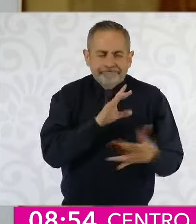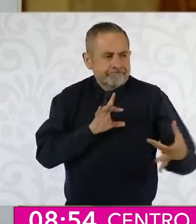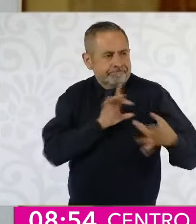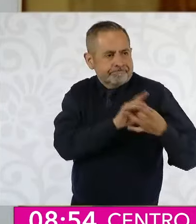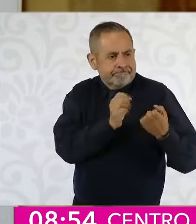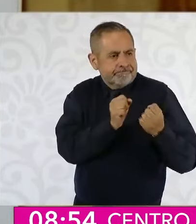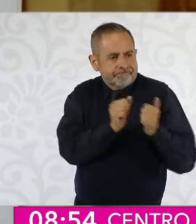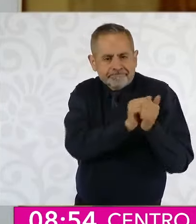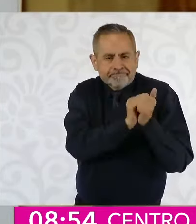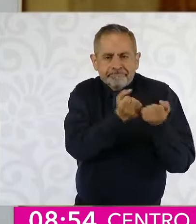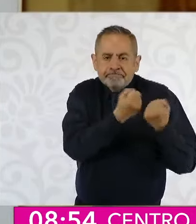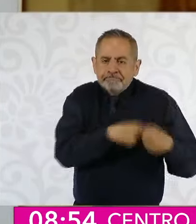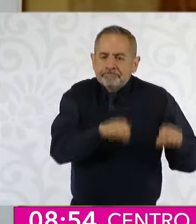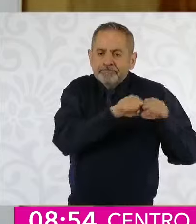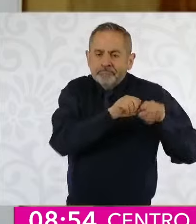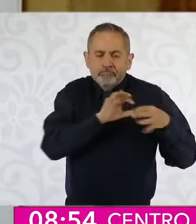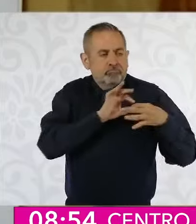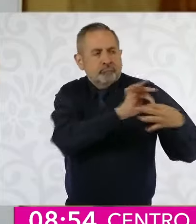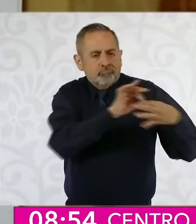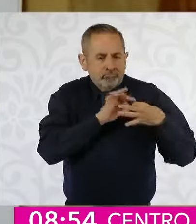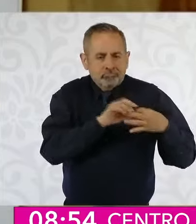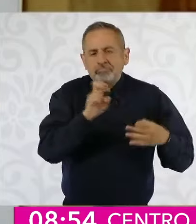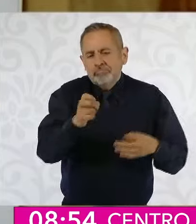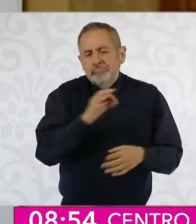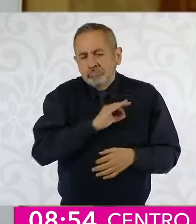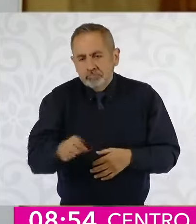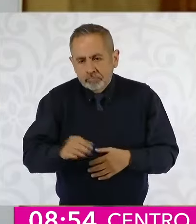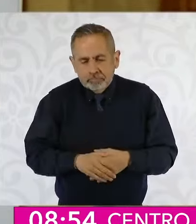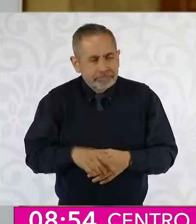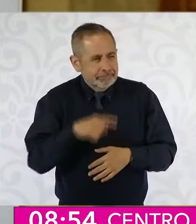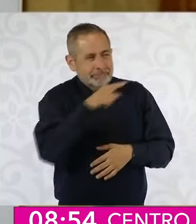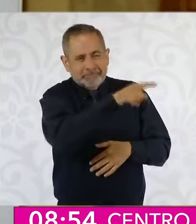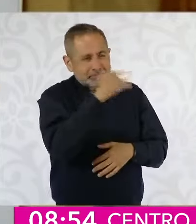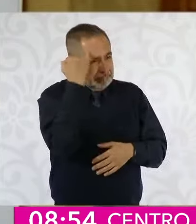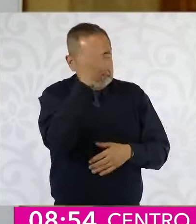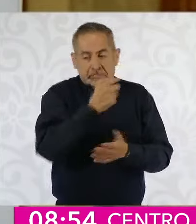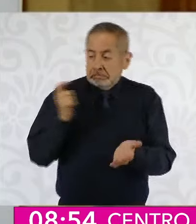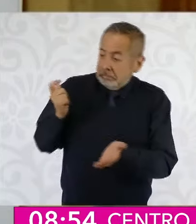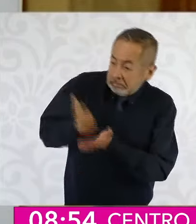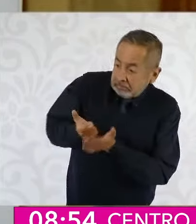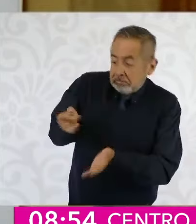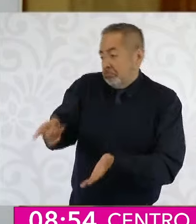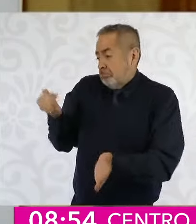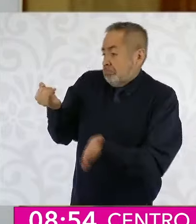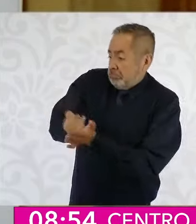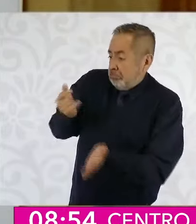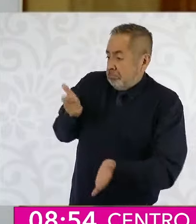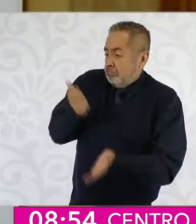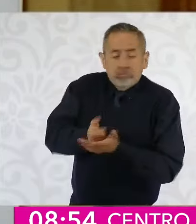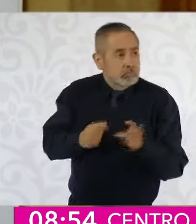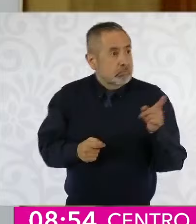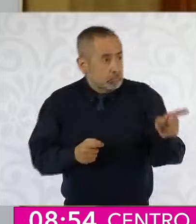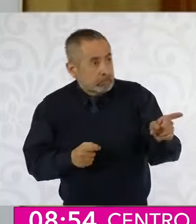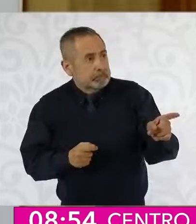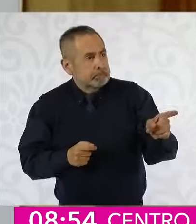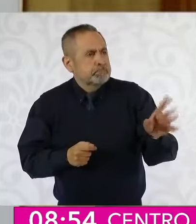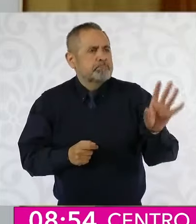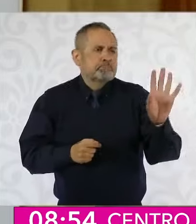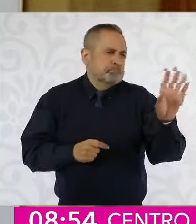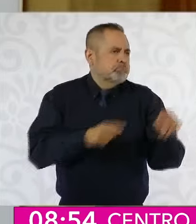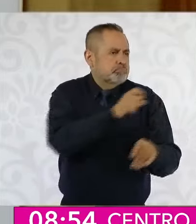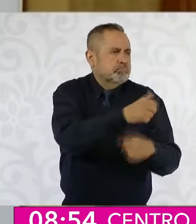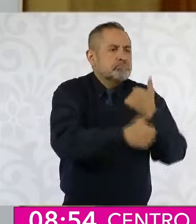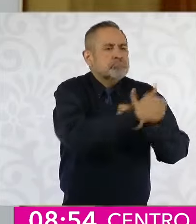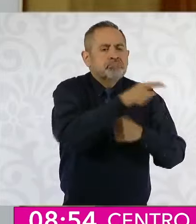necesitamos ser socios. Este esquema de aranceles lo que haría es que le restaría mucha competitividad a